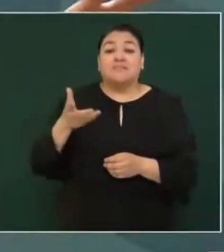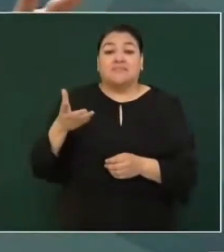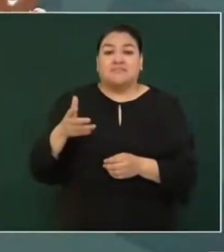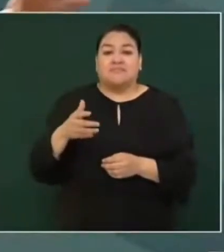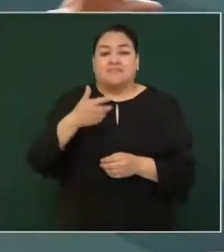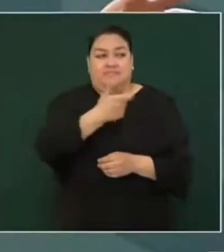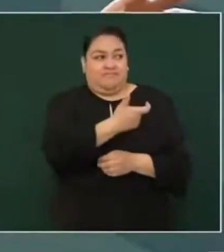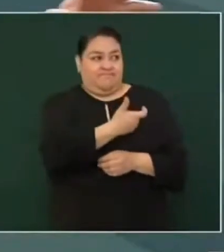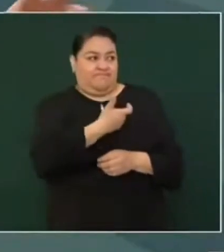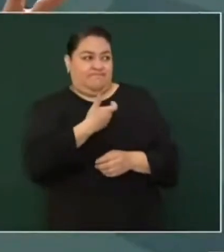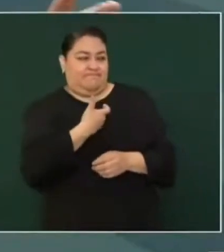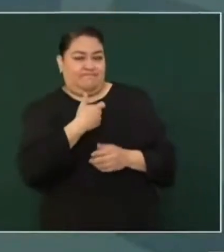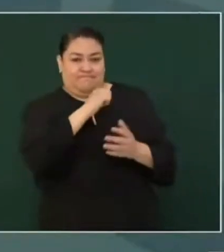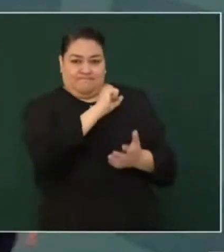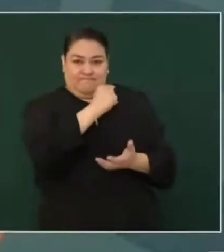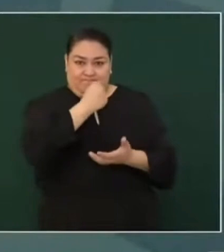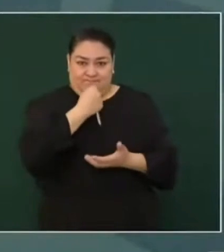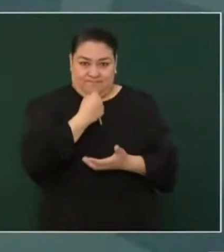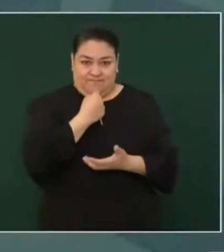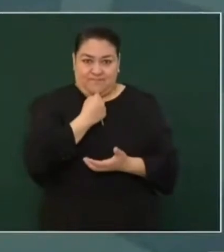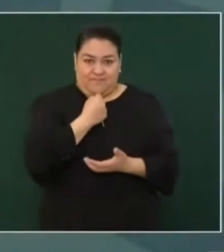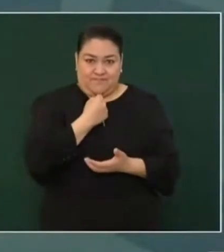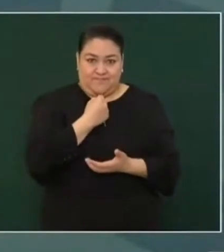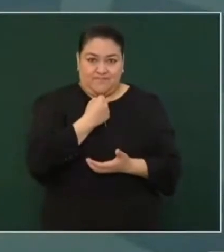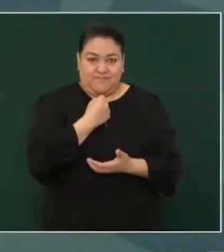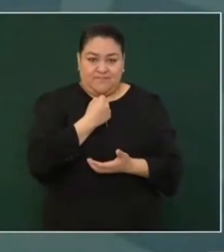distribuyen ese recurso